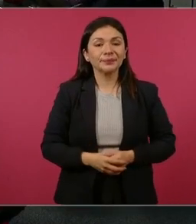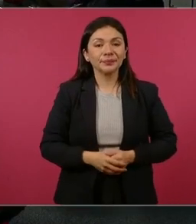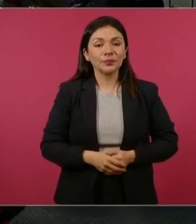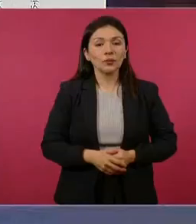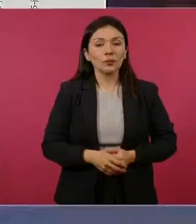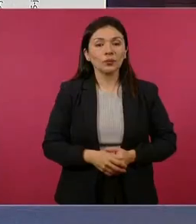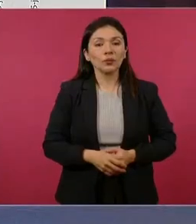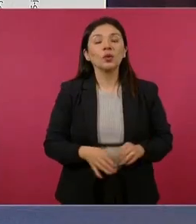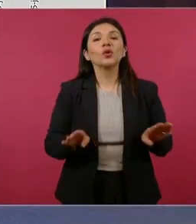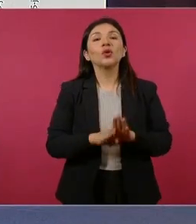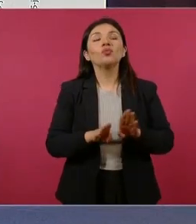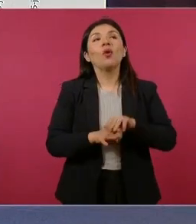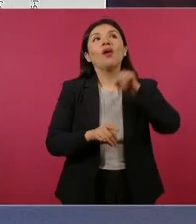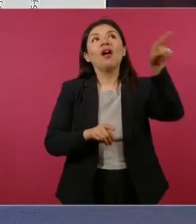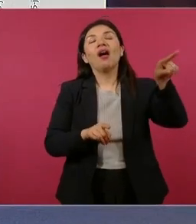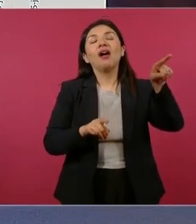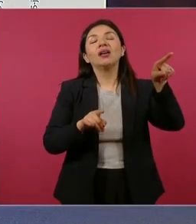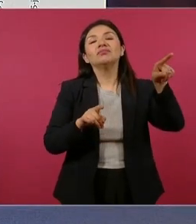de culpar,